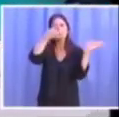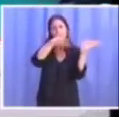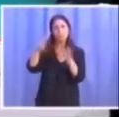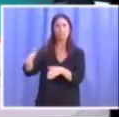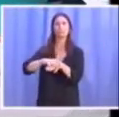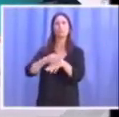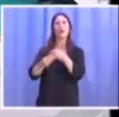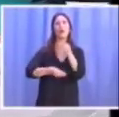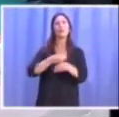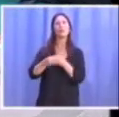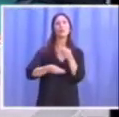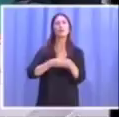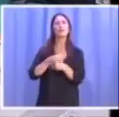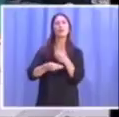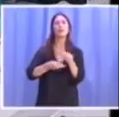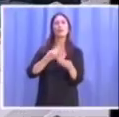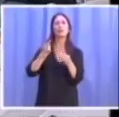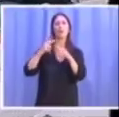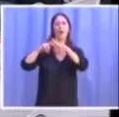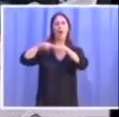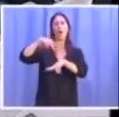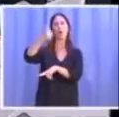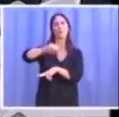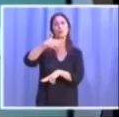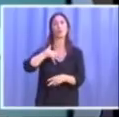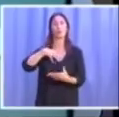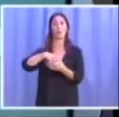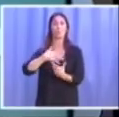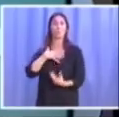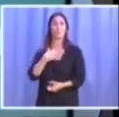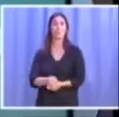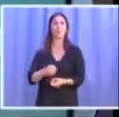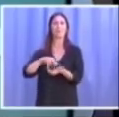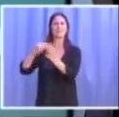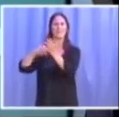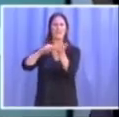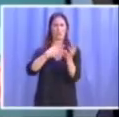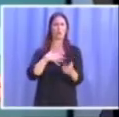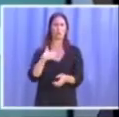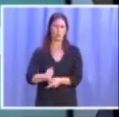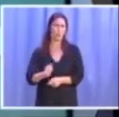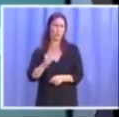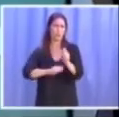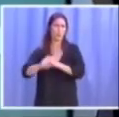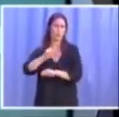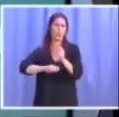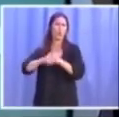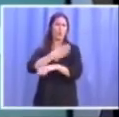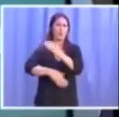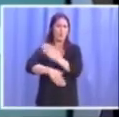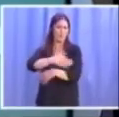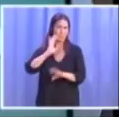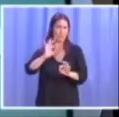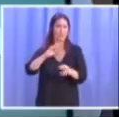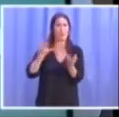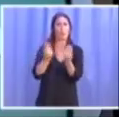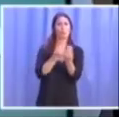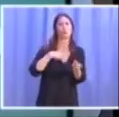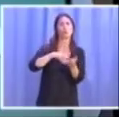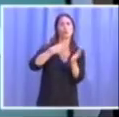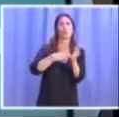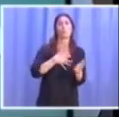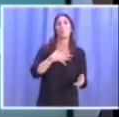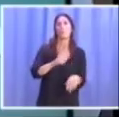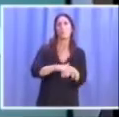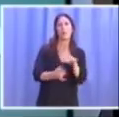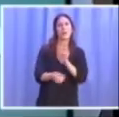por hacer una auditoría municipal con los técnicos de las asociaciones y de los colectivos de la discapacidad, junto con los técnicos municipales,